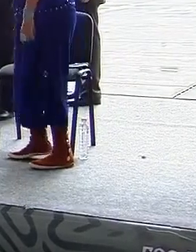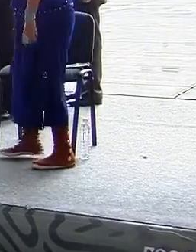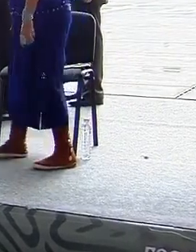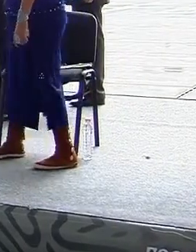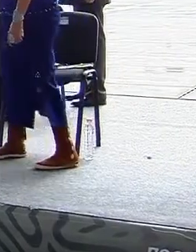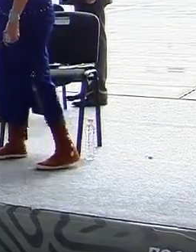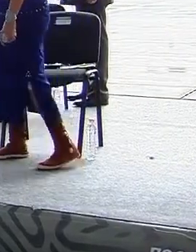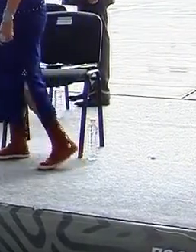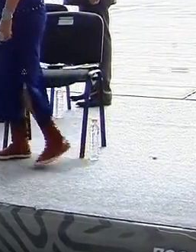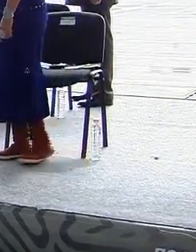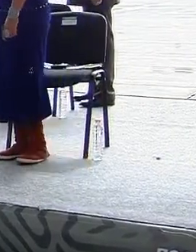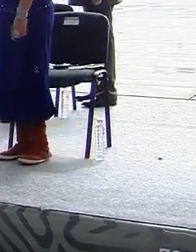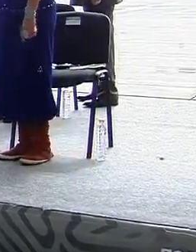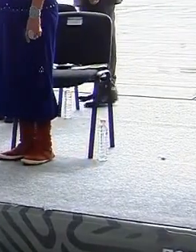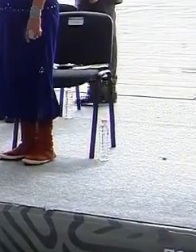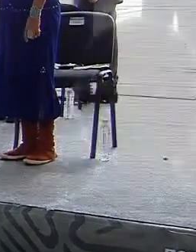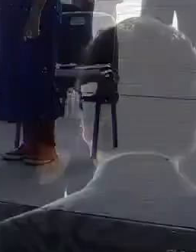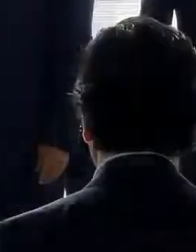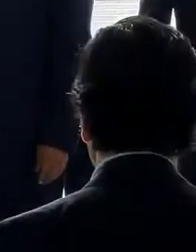Para los invitados.